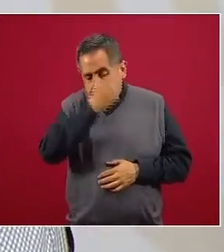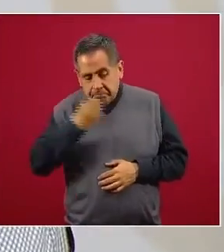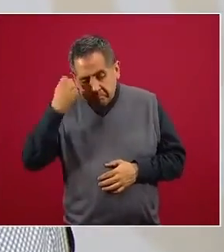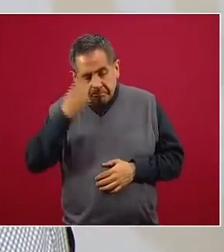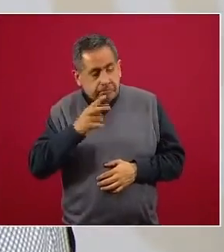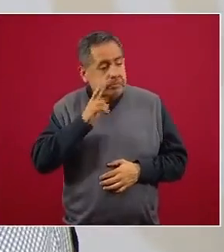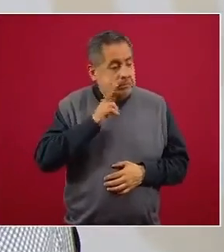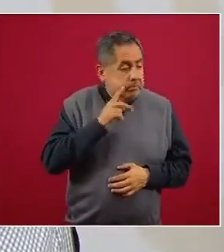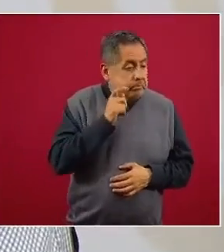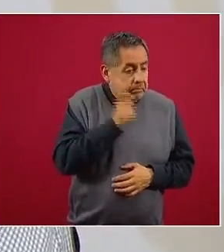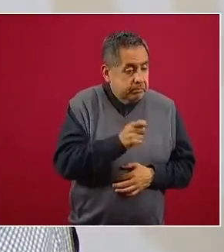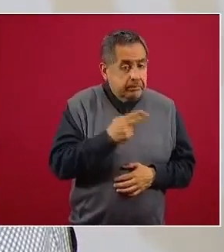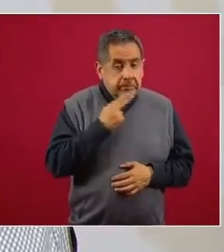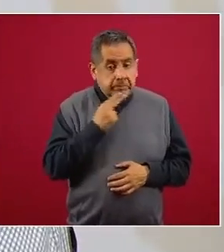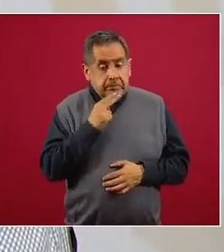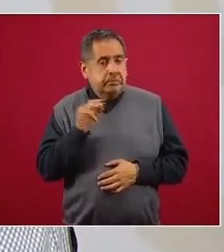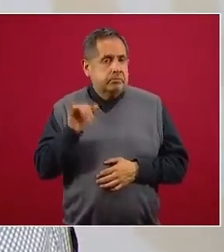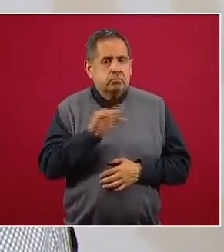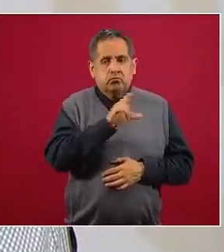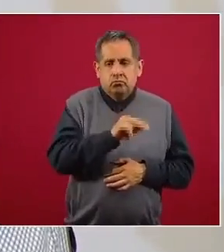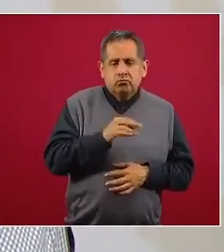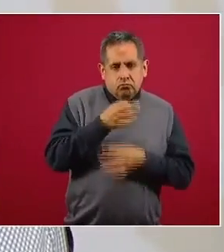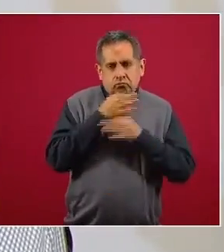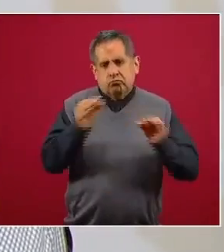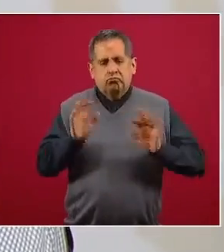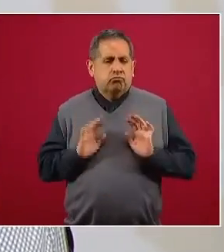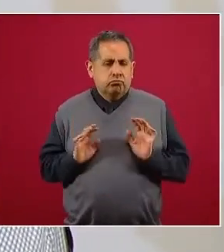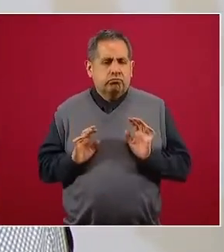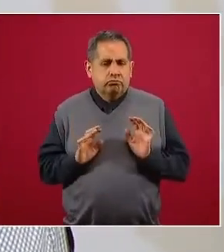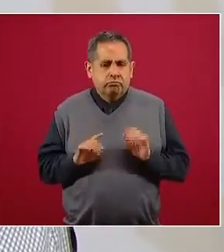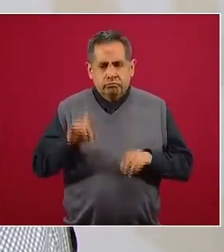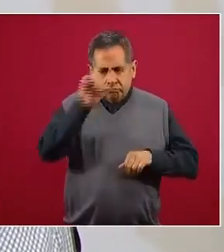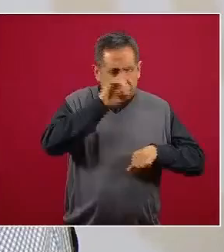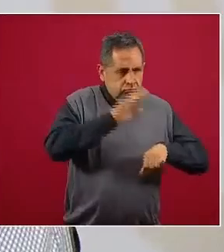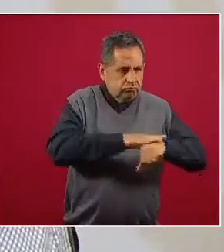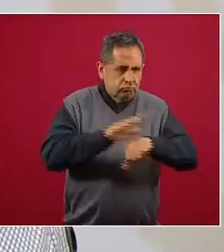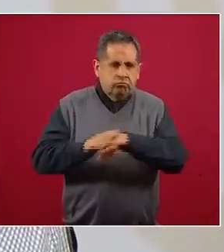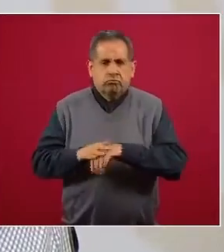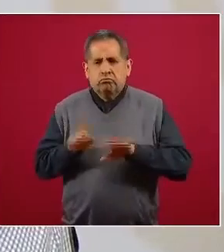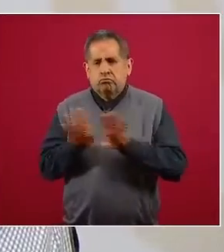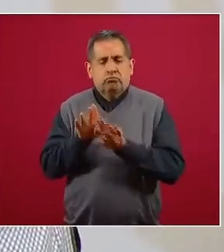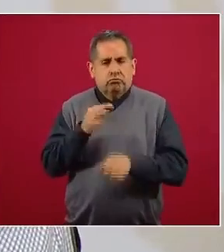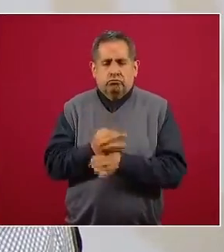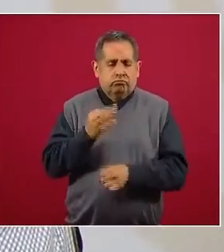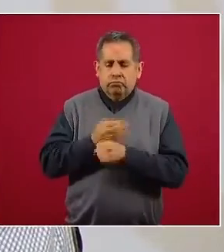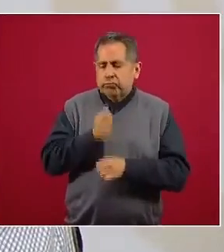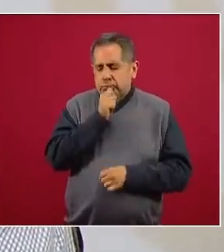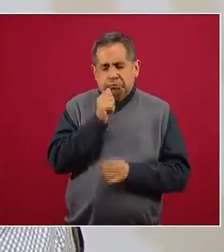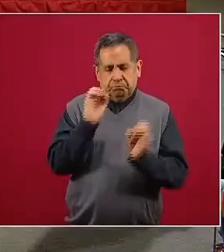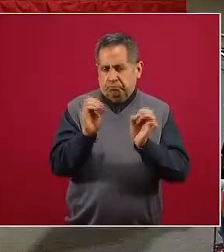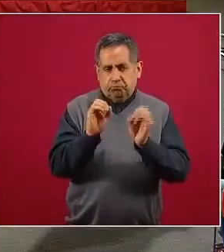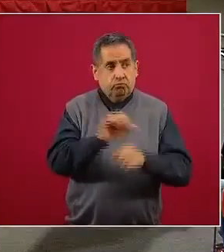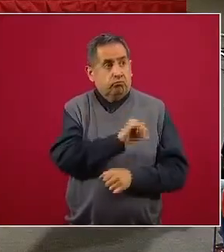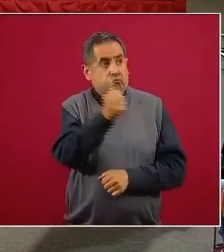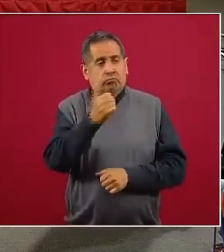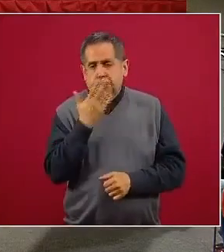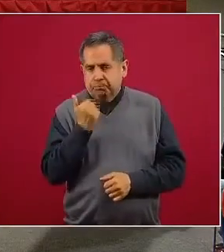de dicha evaluación, se pudiera emitir alguna recomendación al respecto, pero hasta el momento todavía no hay ninguna.